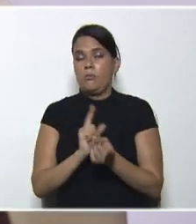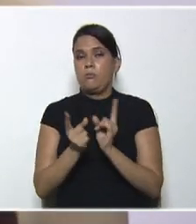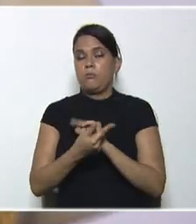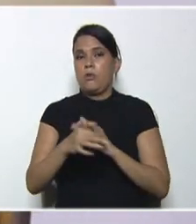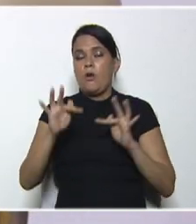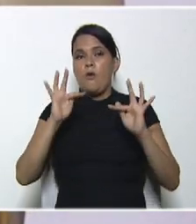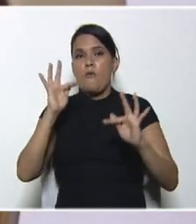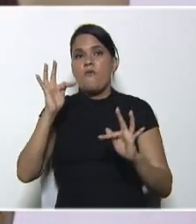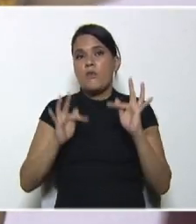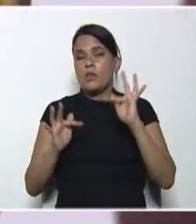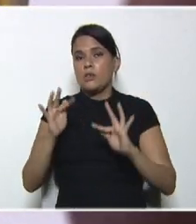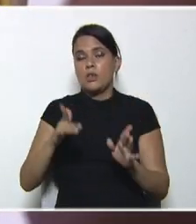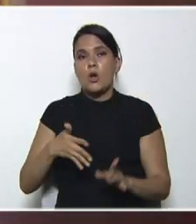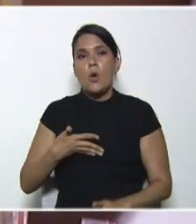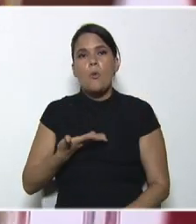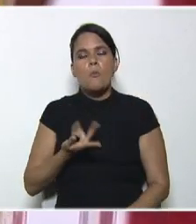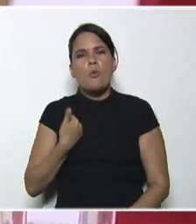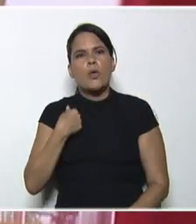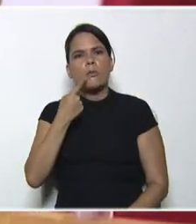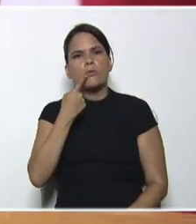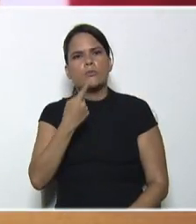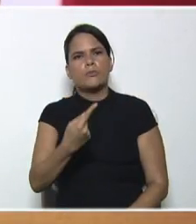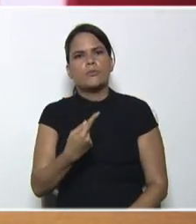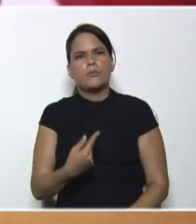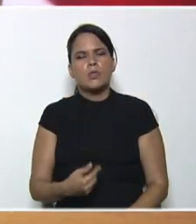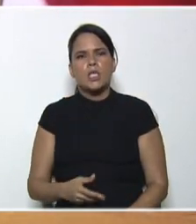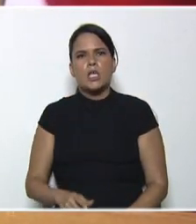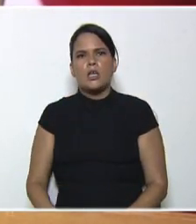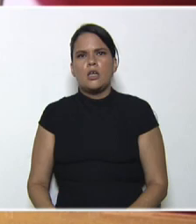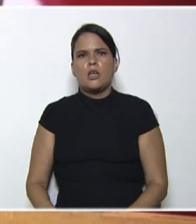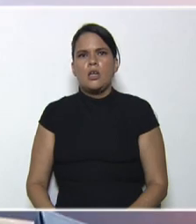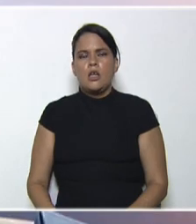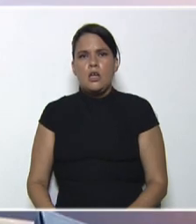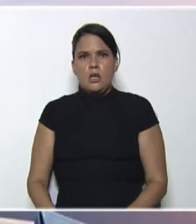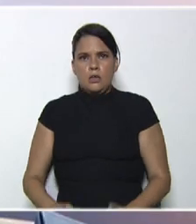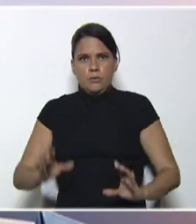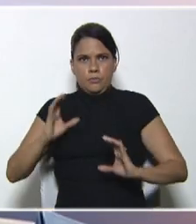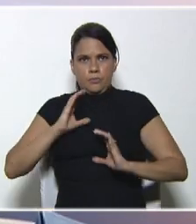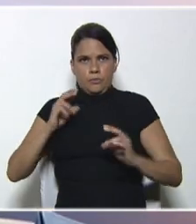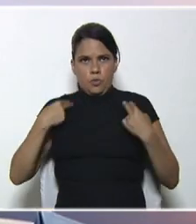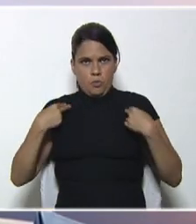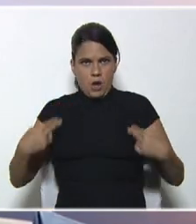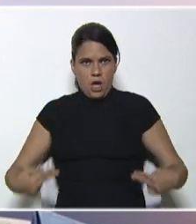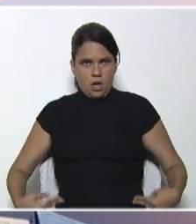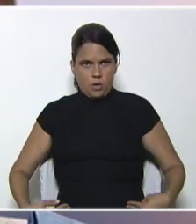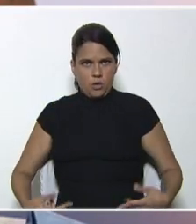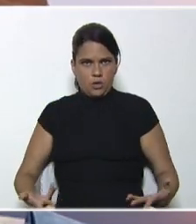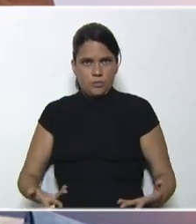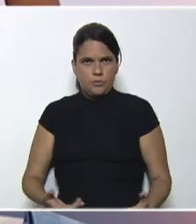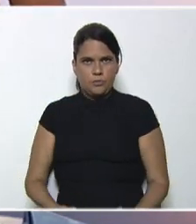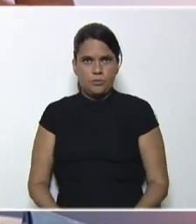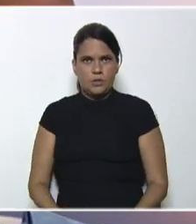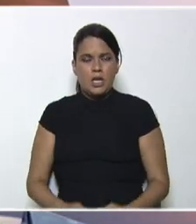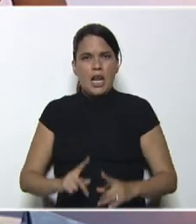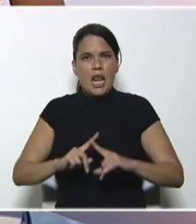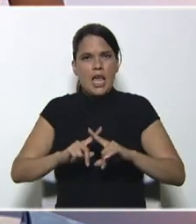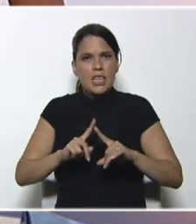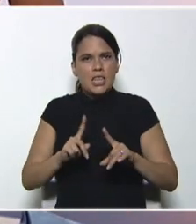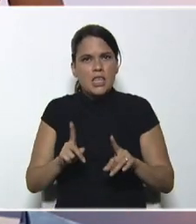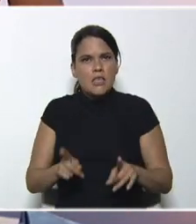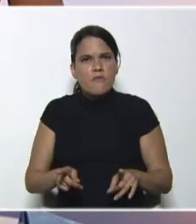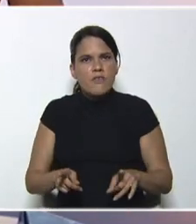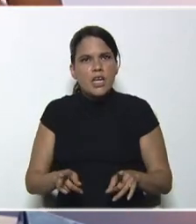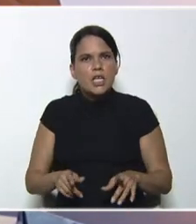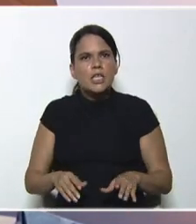En este caso, la anatomía humana está compuesta por las diferentes materias,